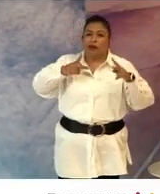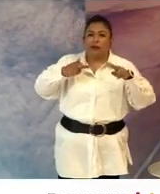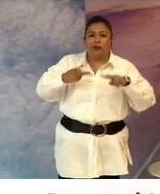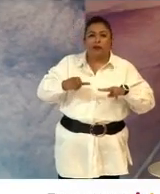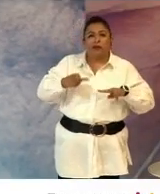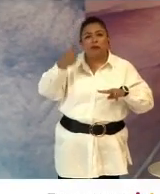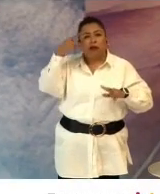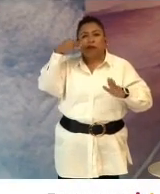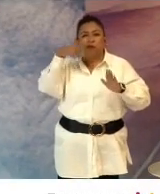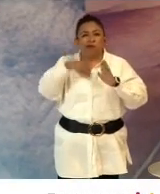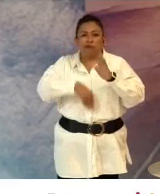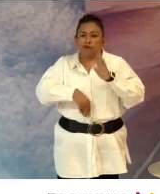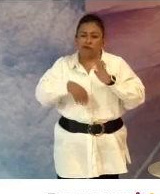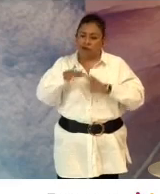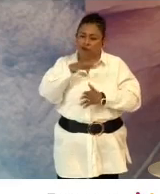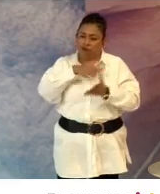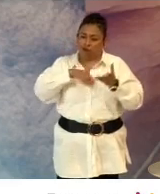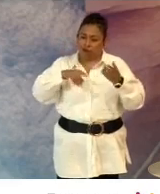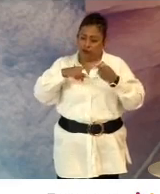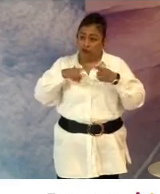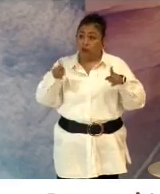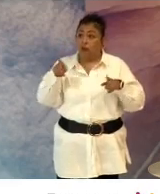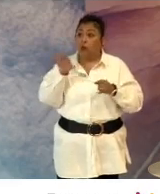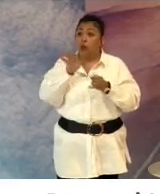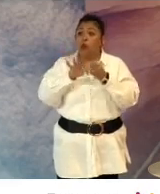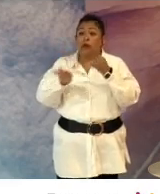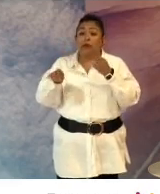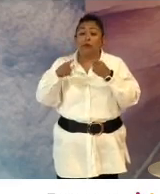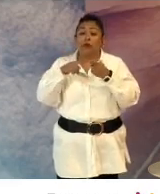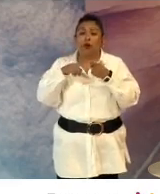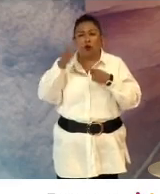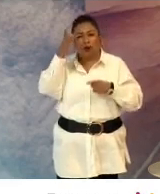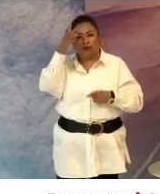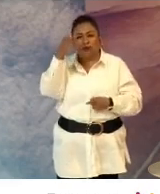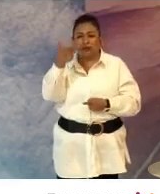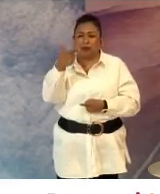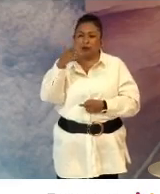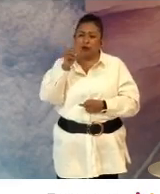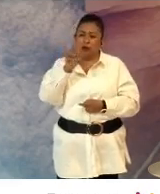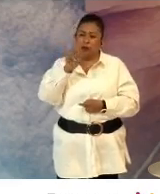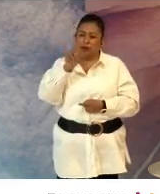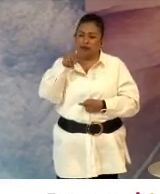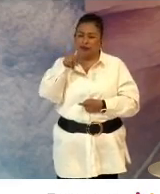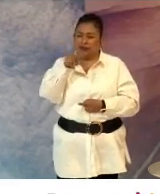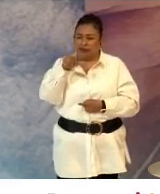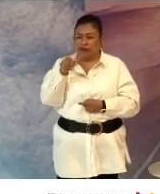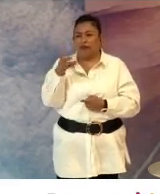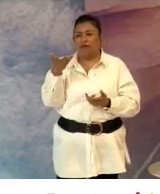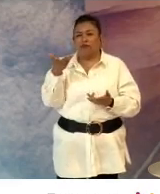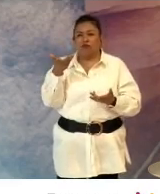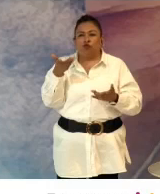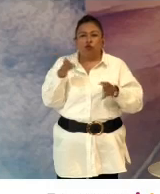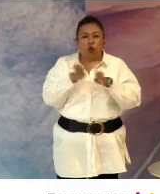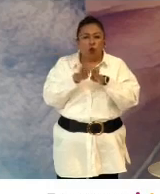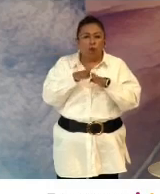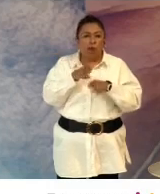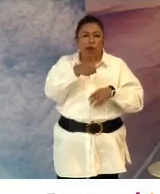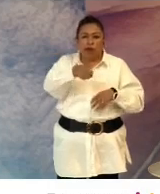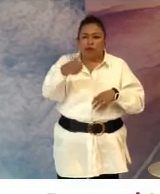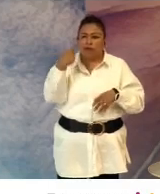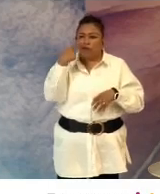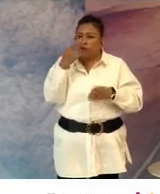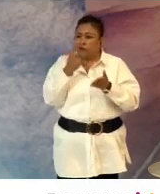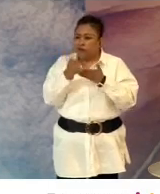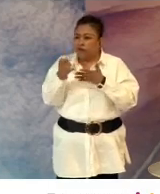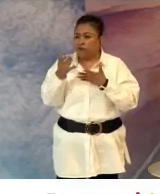su detrimento? Finalmente, gobernanza. Pueden decir, bueno, todas esas cosas